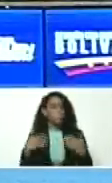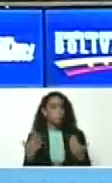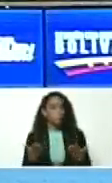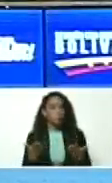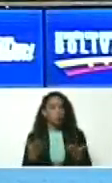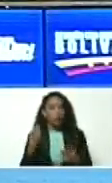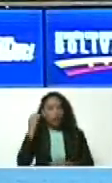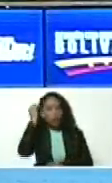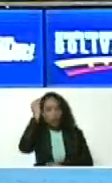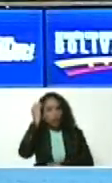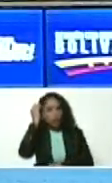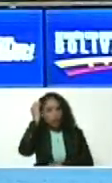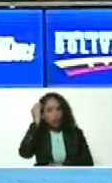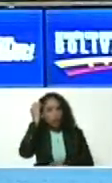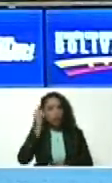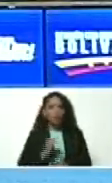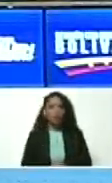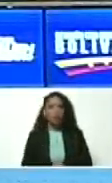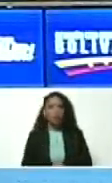pensamientos